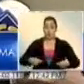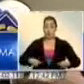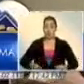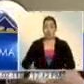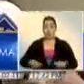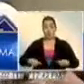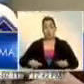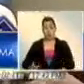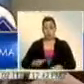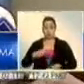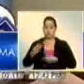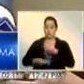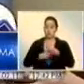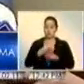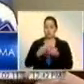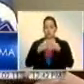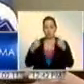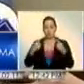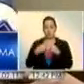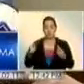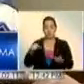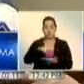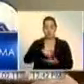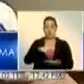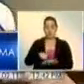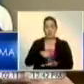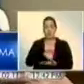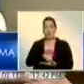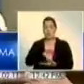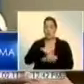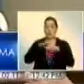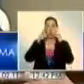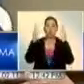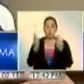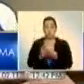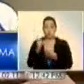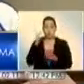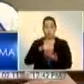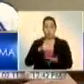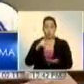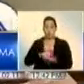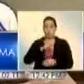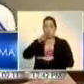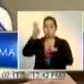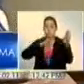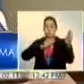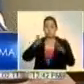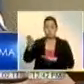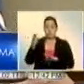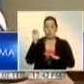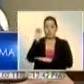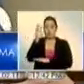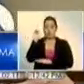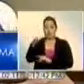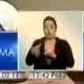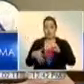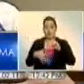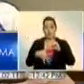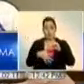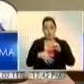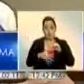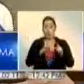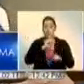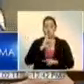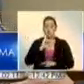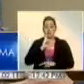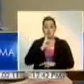se sucedieron en distintas capitales del mundo, donde estuvieron presentes los diputados al Parlamento Latinoamericano Grupo Venezuela en